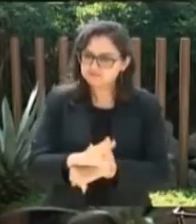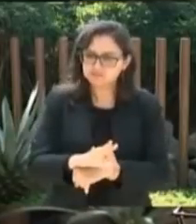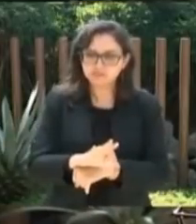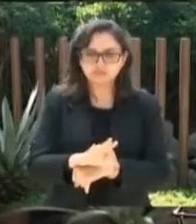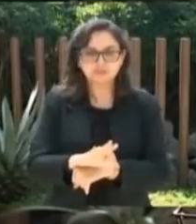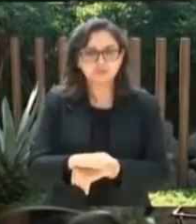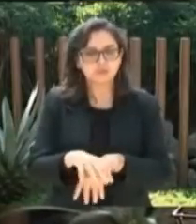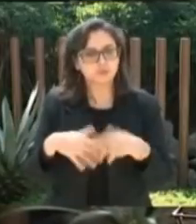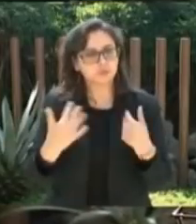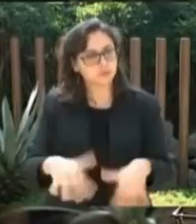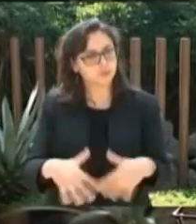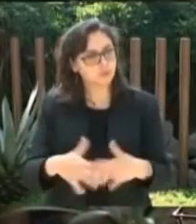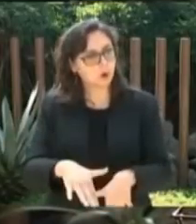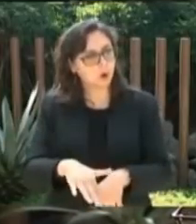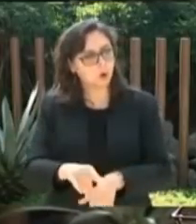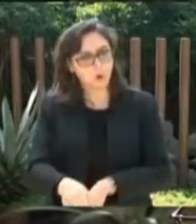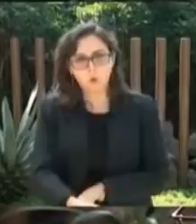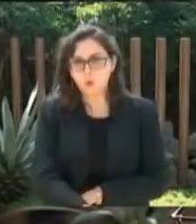Nadie como él,